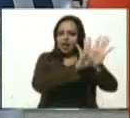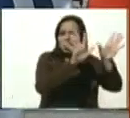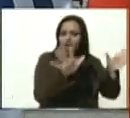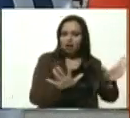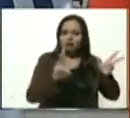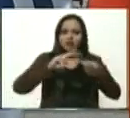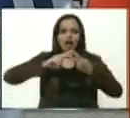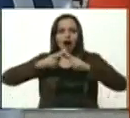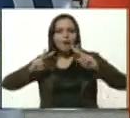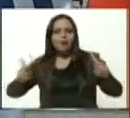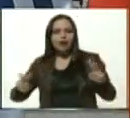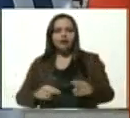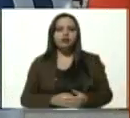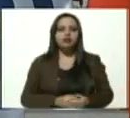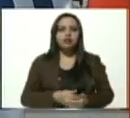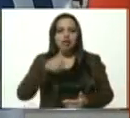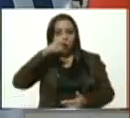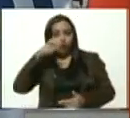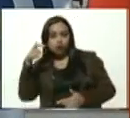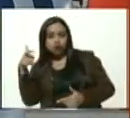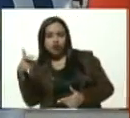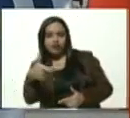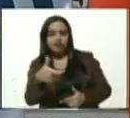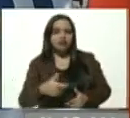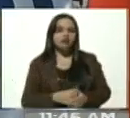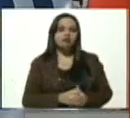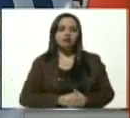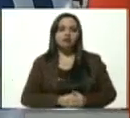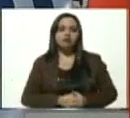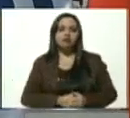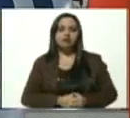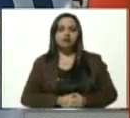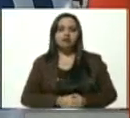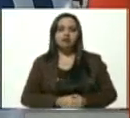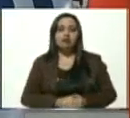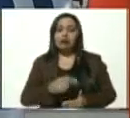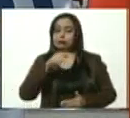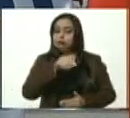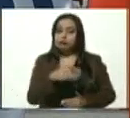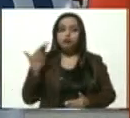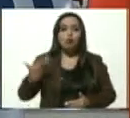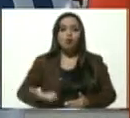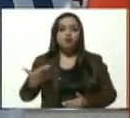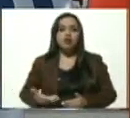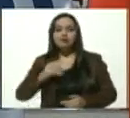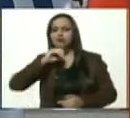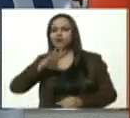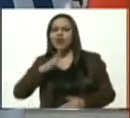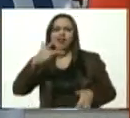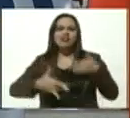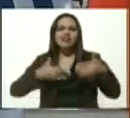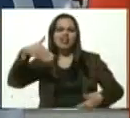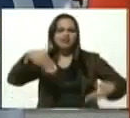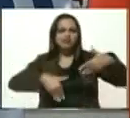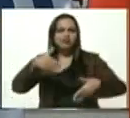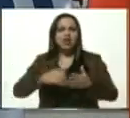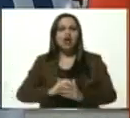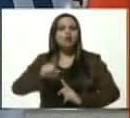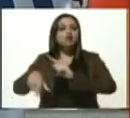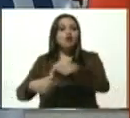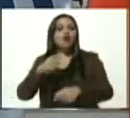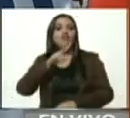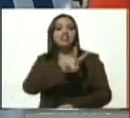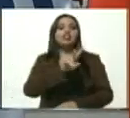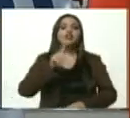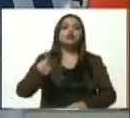paz, la observancia, la vigilancia de este importante histórico evento electoral del próximo 21